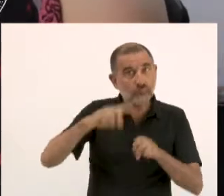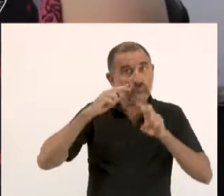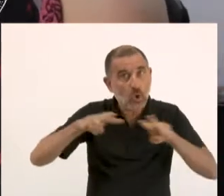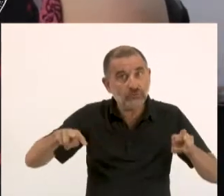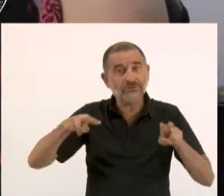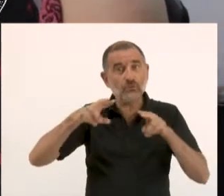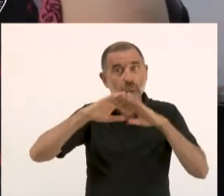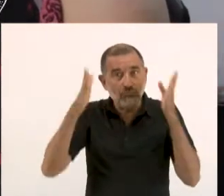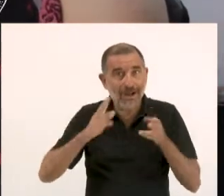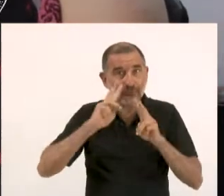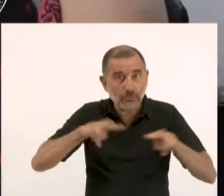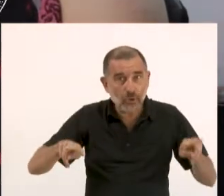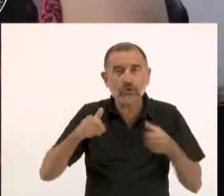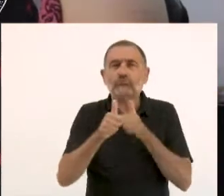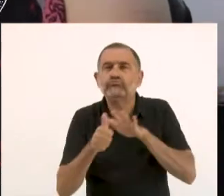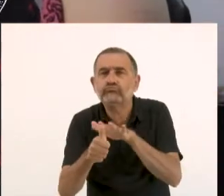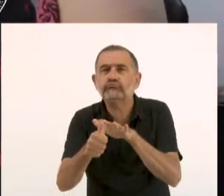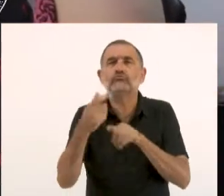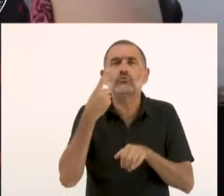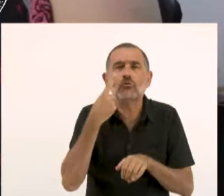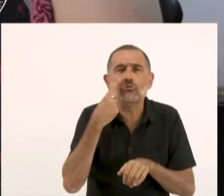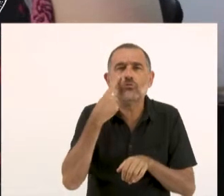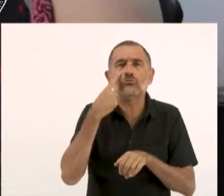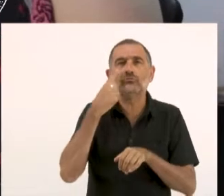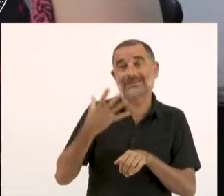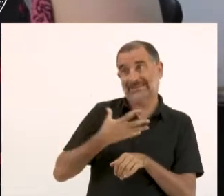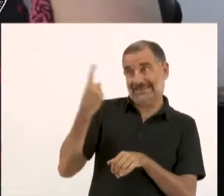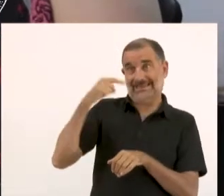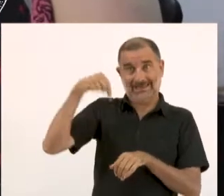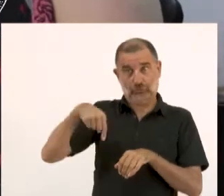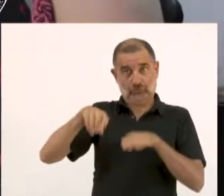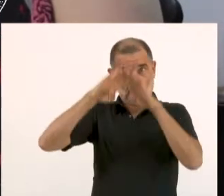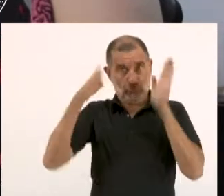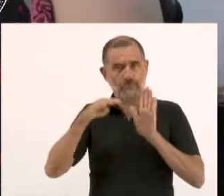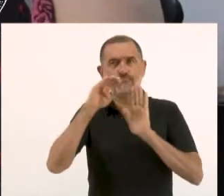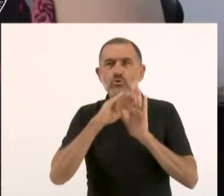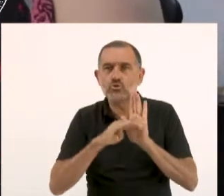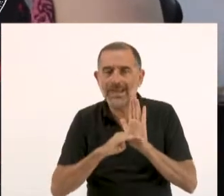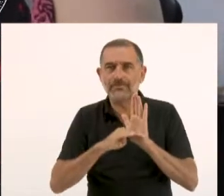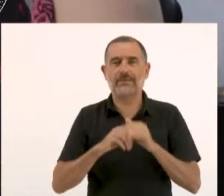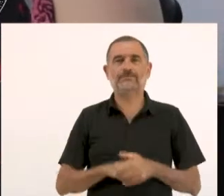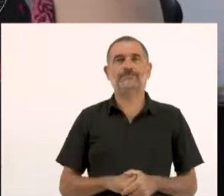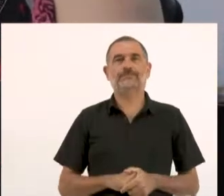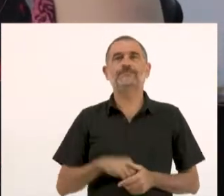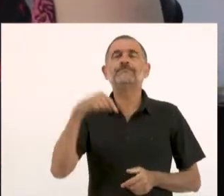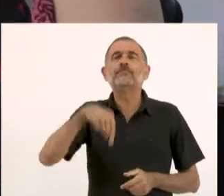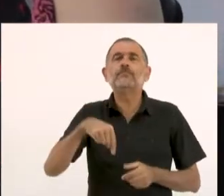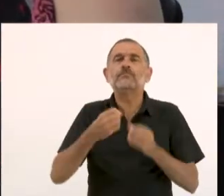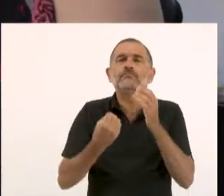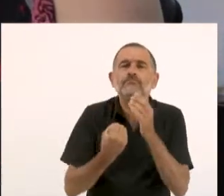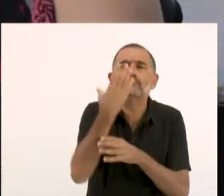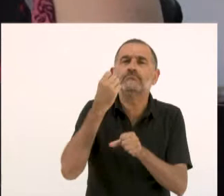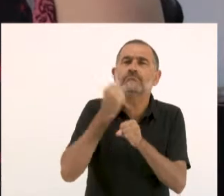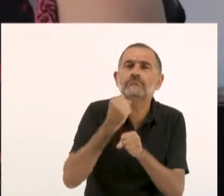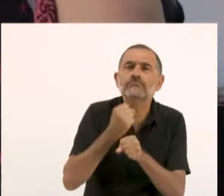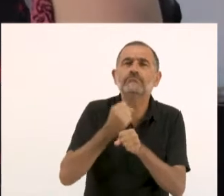las escuelas y ahí conocí a las actuales directoras del proyecto, del programa, y comencé trabajando en lo que